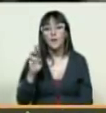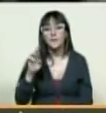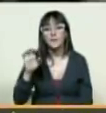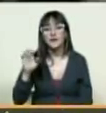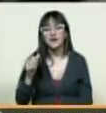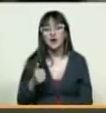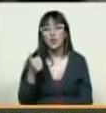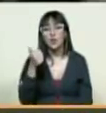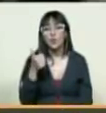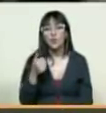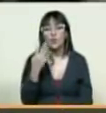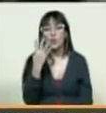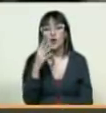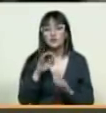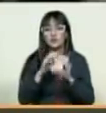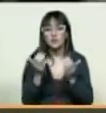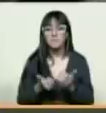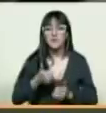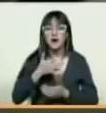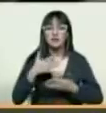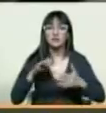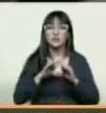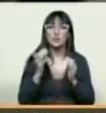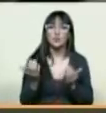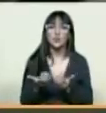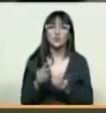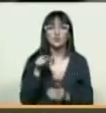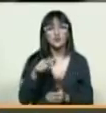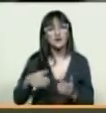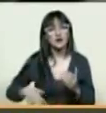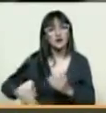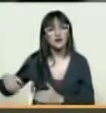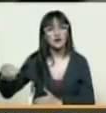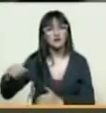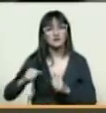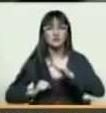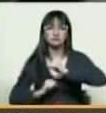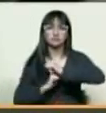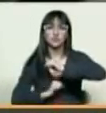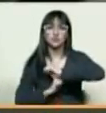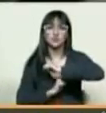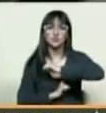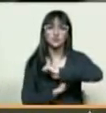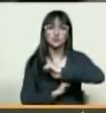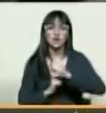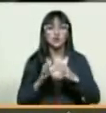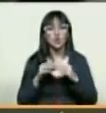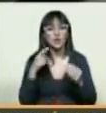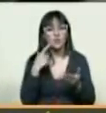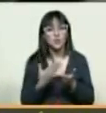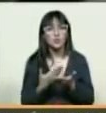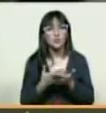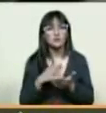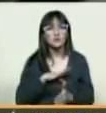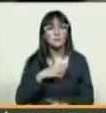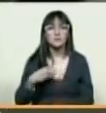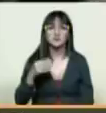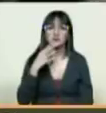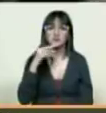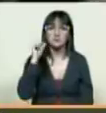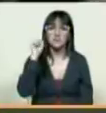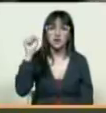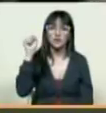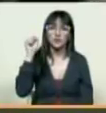mina más grande del mundo entero. Esas riquezas son el sustento para todas las propuestas que el presidente Nicolás Maduro viene